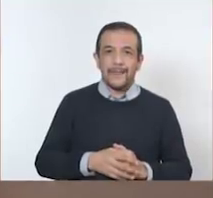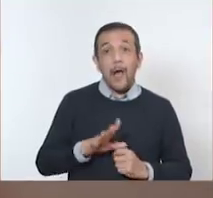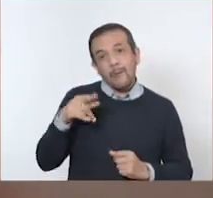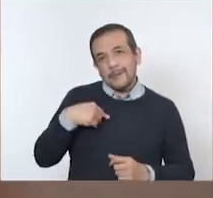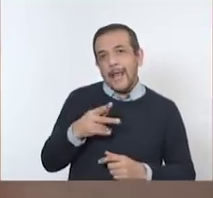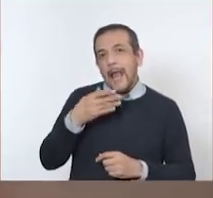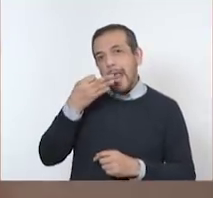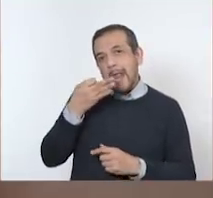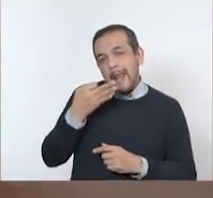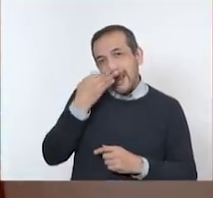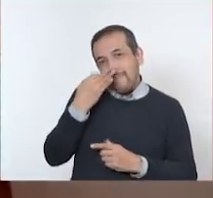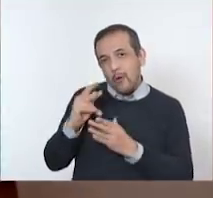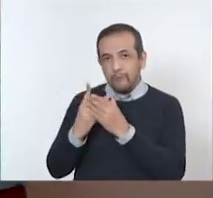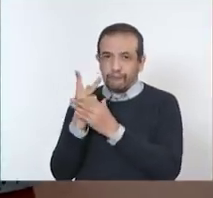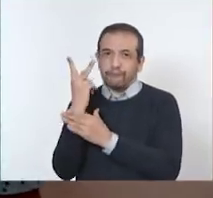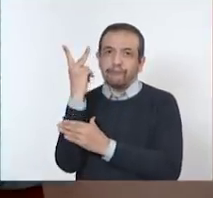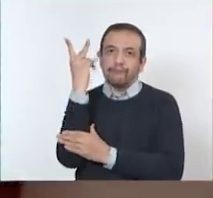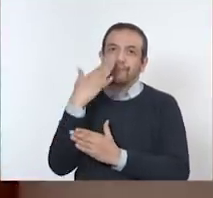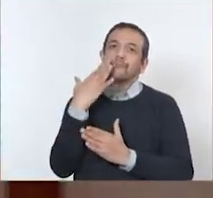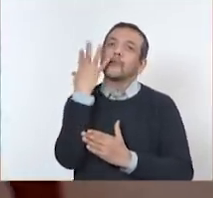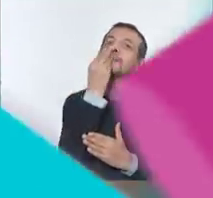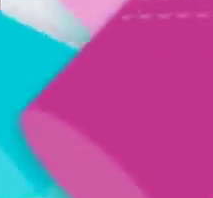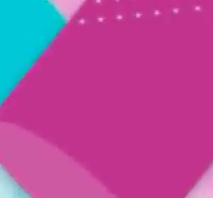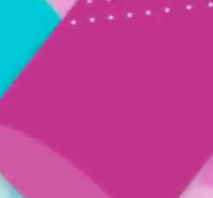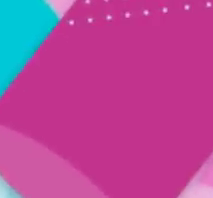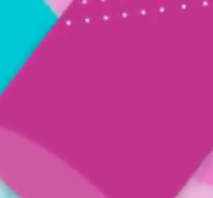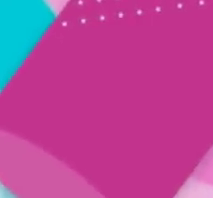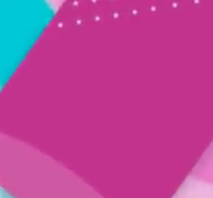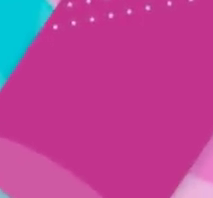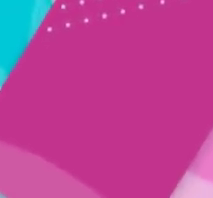Pues va a crecer bien grande y bonita.